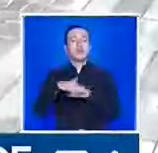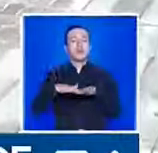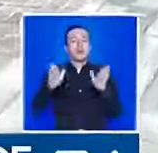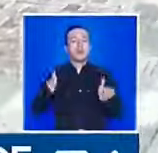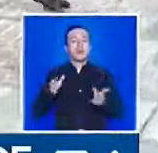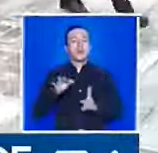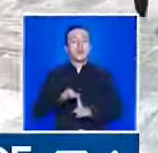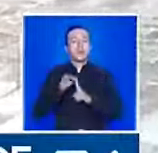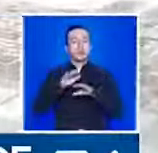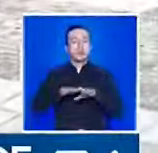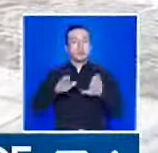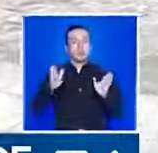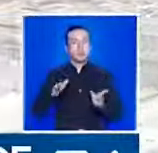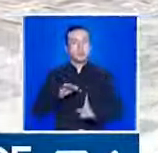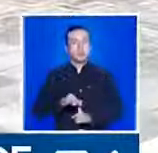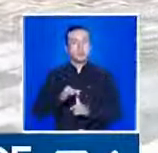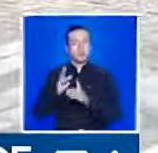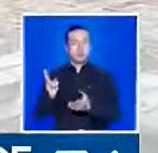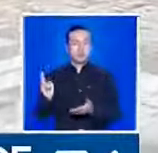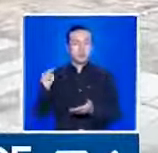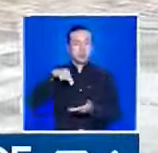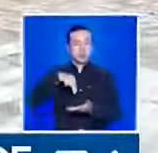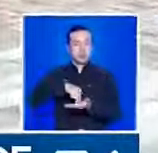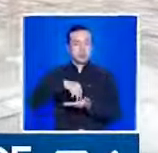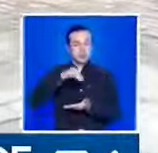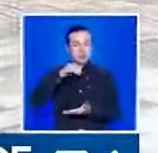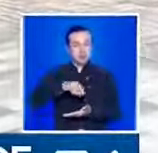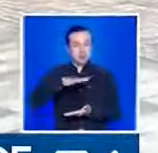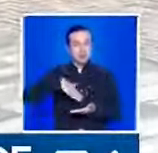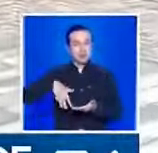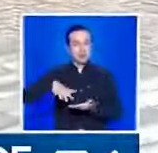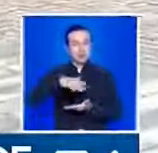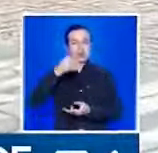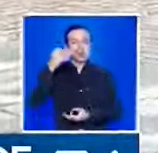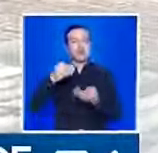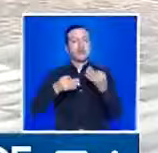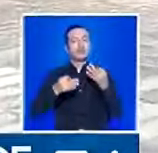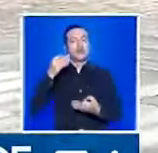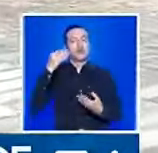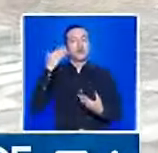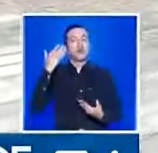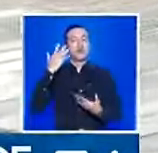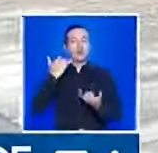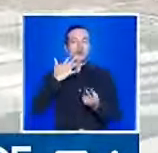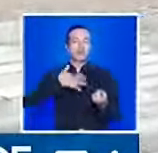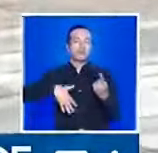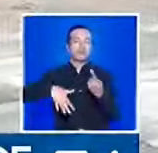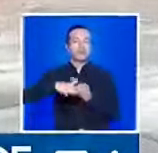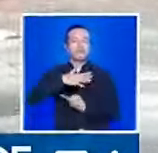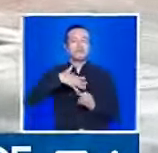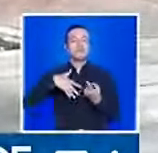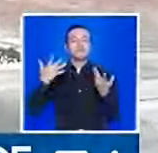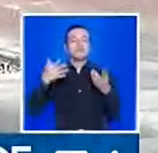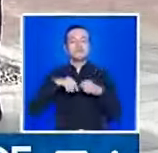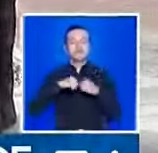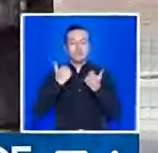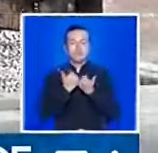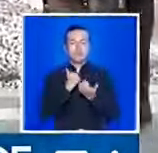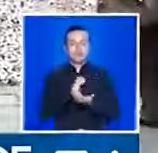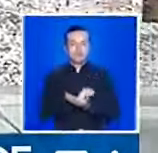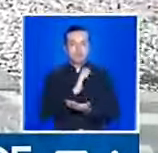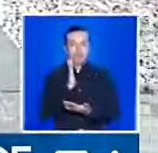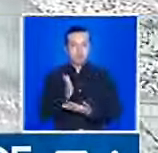especialmente para ella, para que llegue ella precisamente acá al juicio político. Este es el ambiente que se vive acá en la Asamblea